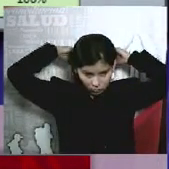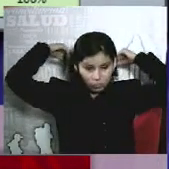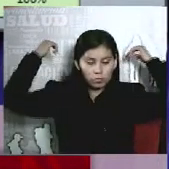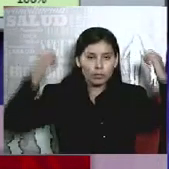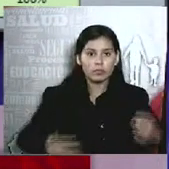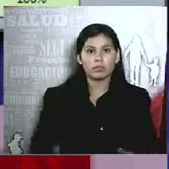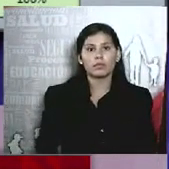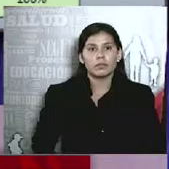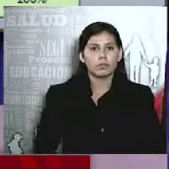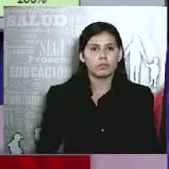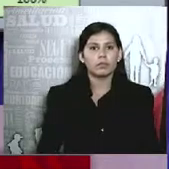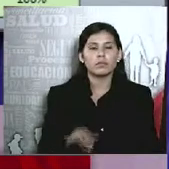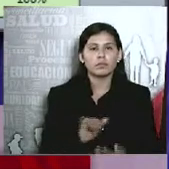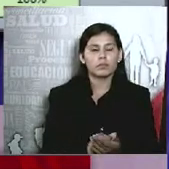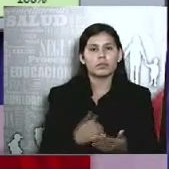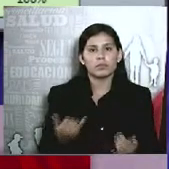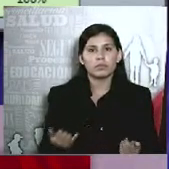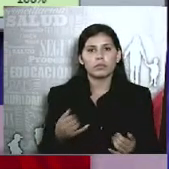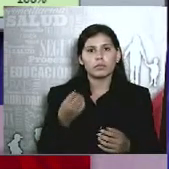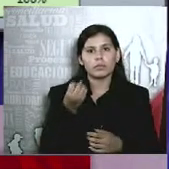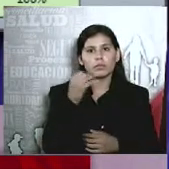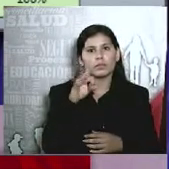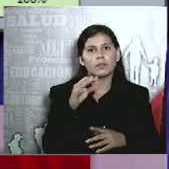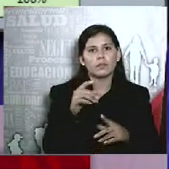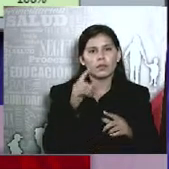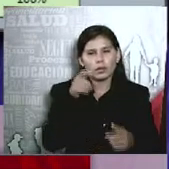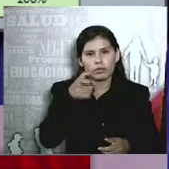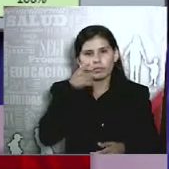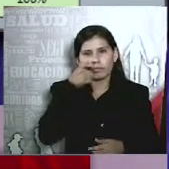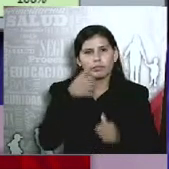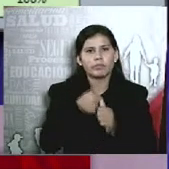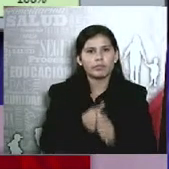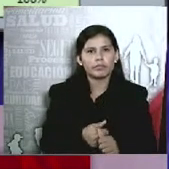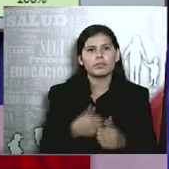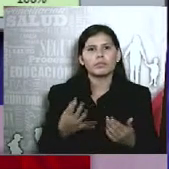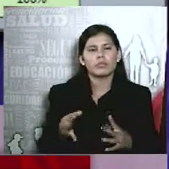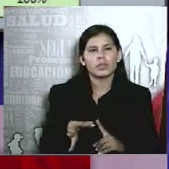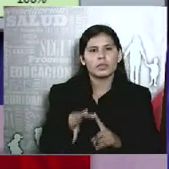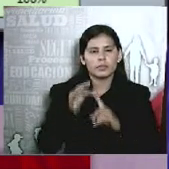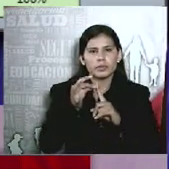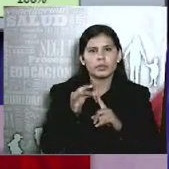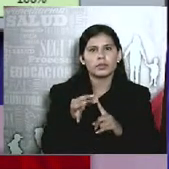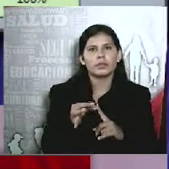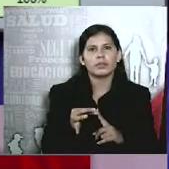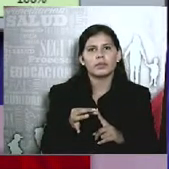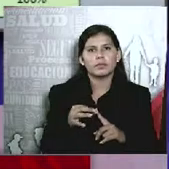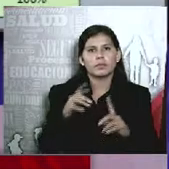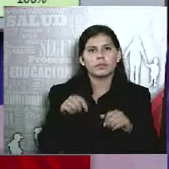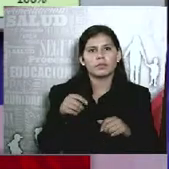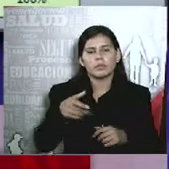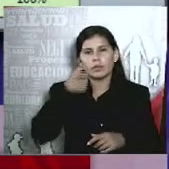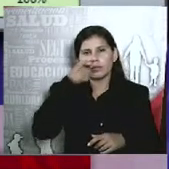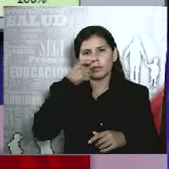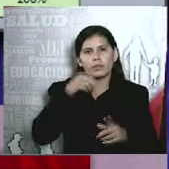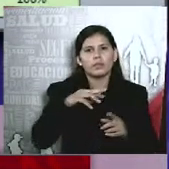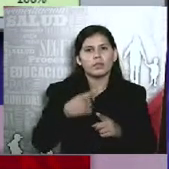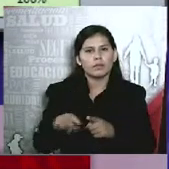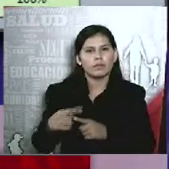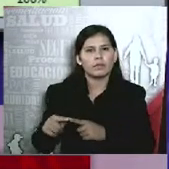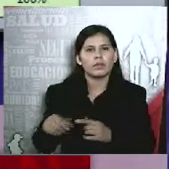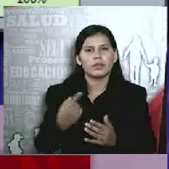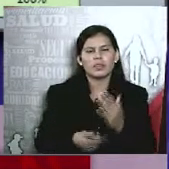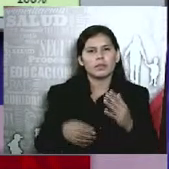de junio. Hemos realizado 13 auditorías, hemos hecho un especial, evaluamos el cumplimiento de las acciones del mapa de